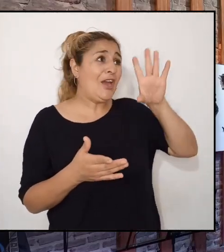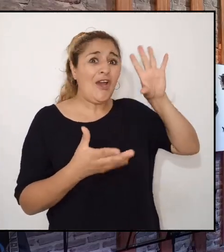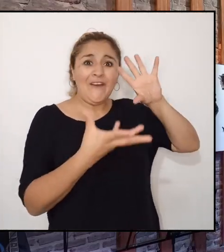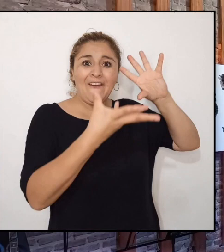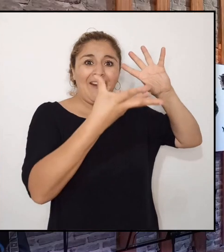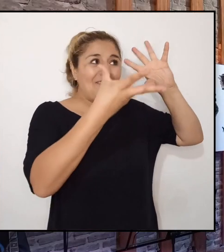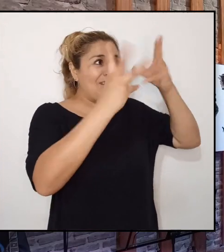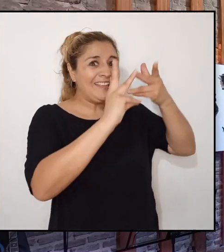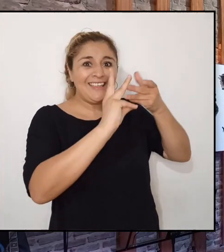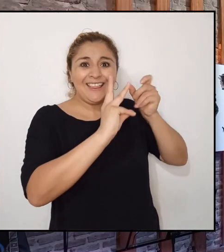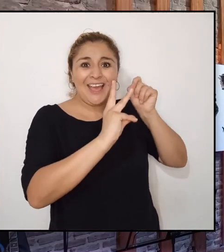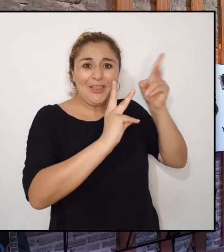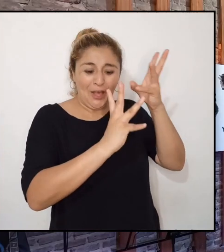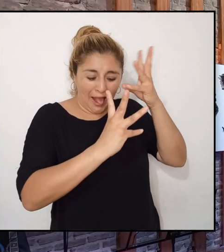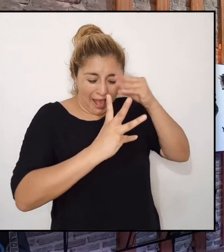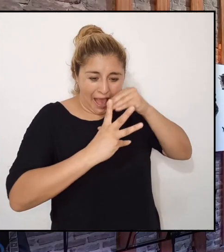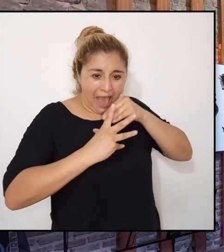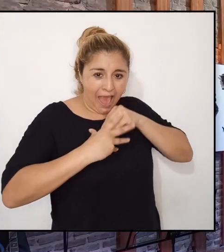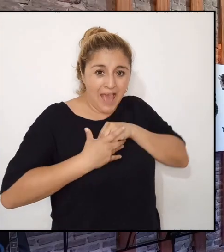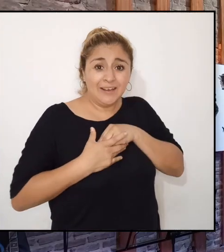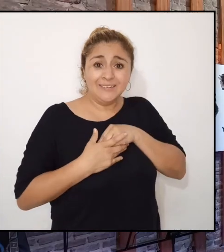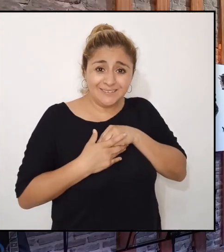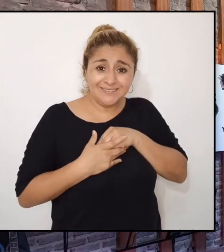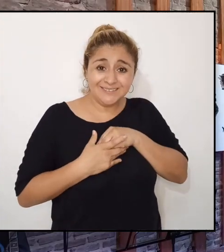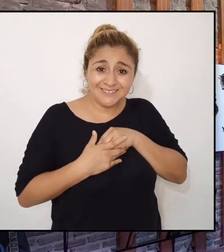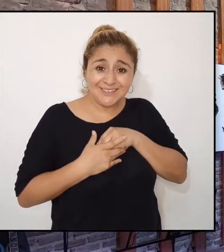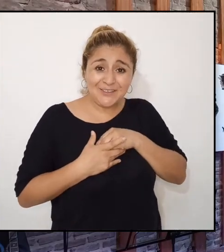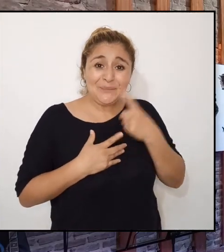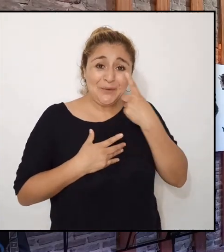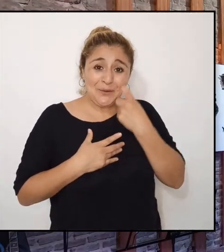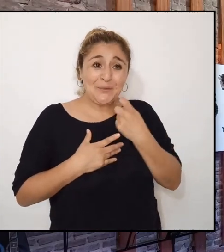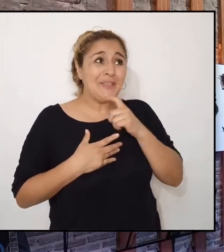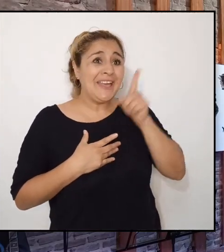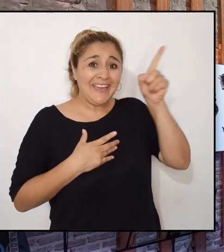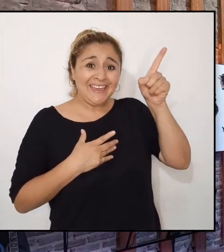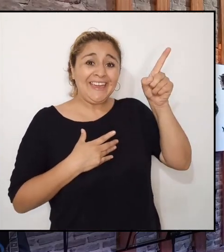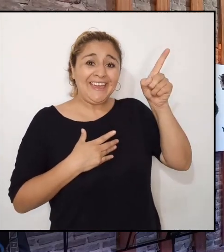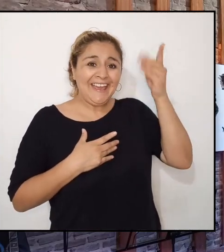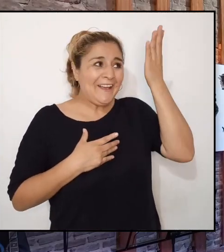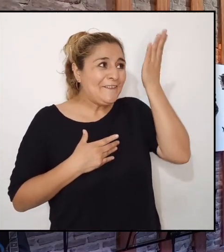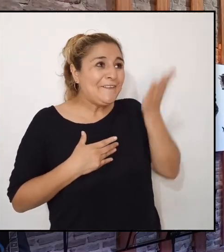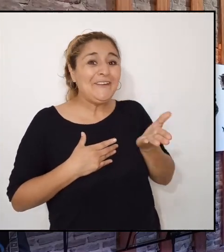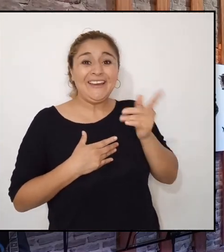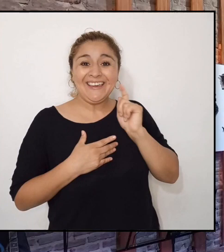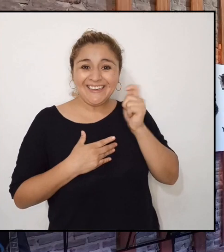servimos. Amén. Entonces ya no hay otros problemas.